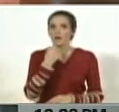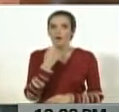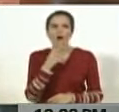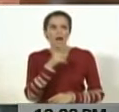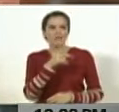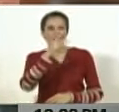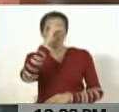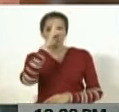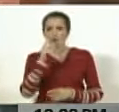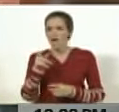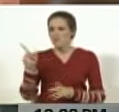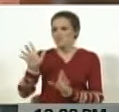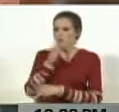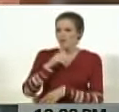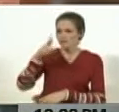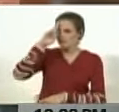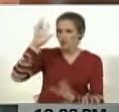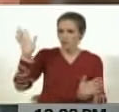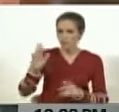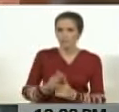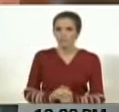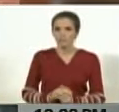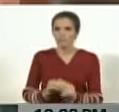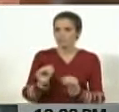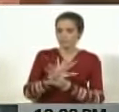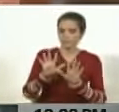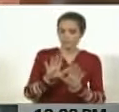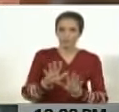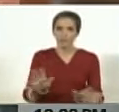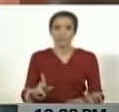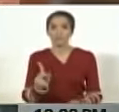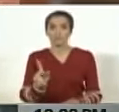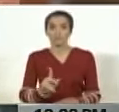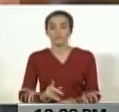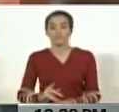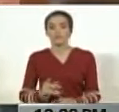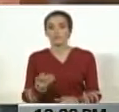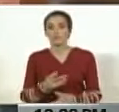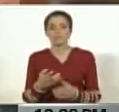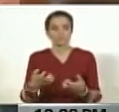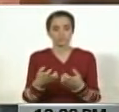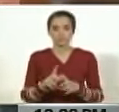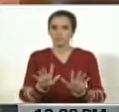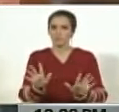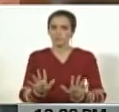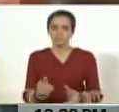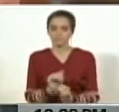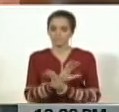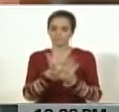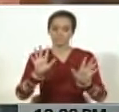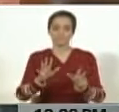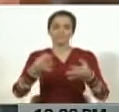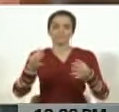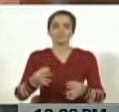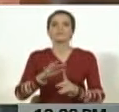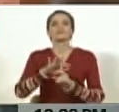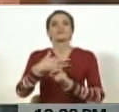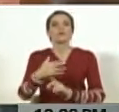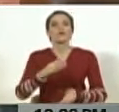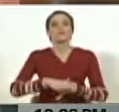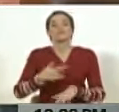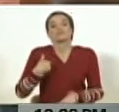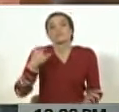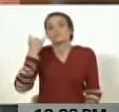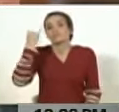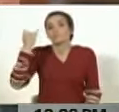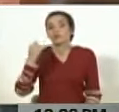la razón y fulano no la tiene en blanco y negro. No, es una sentencia controversial. Primero porque estas situaciones, yo me imagino que no